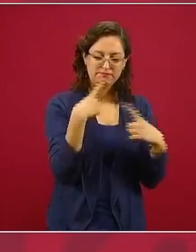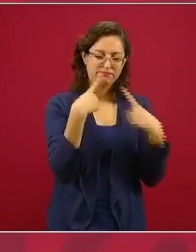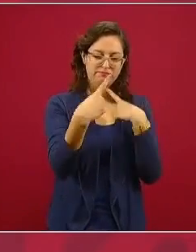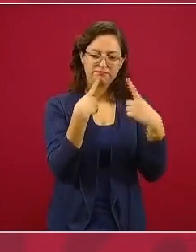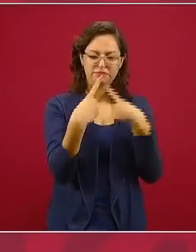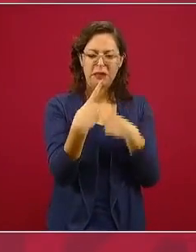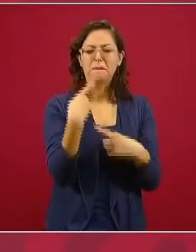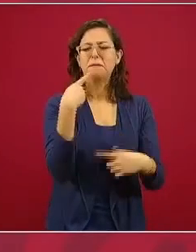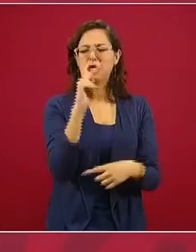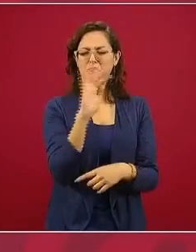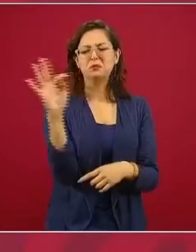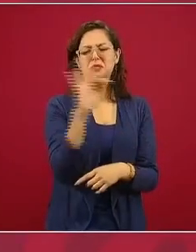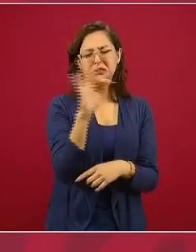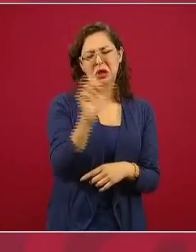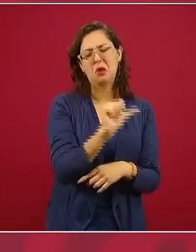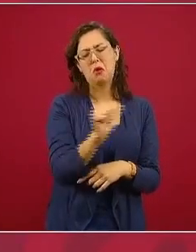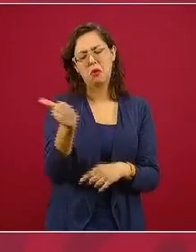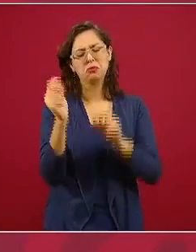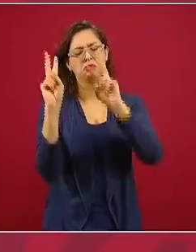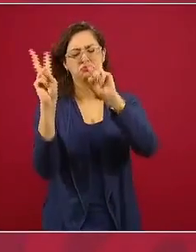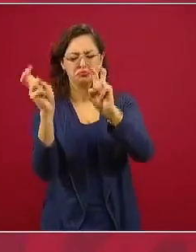seguramente de otros temas.